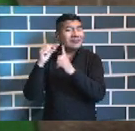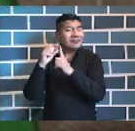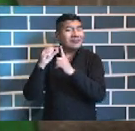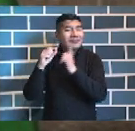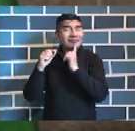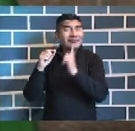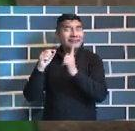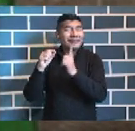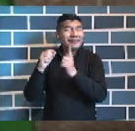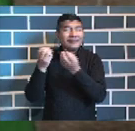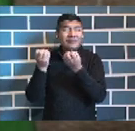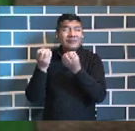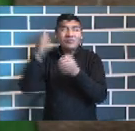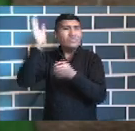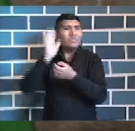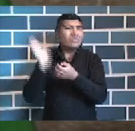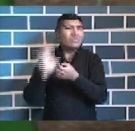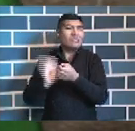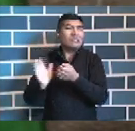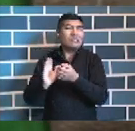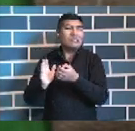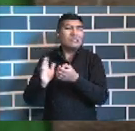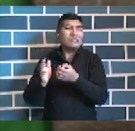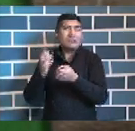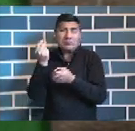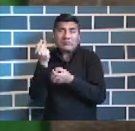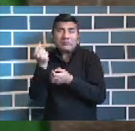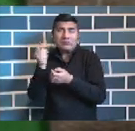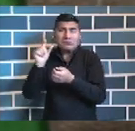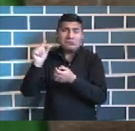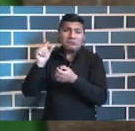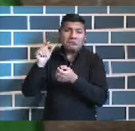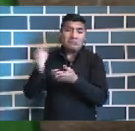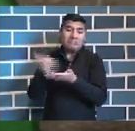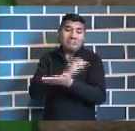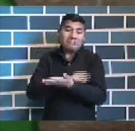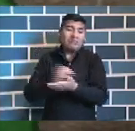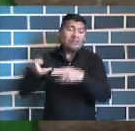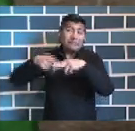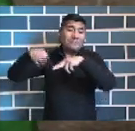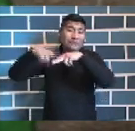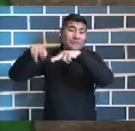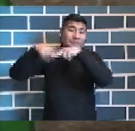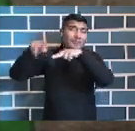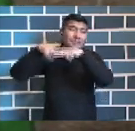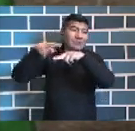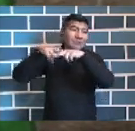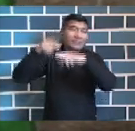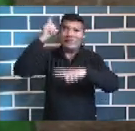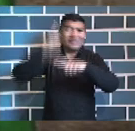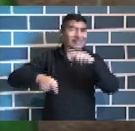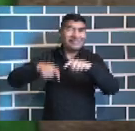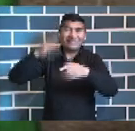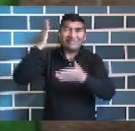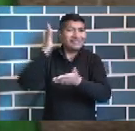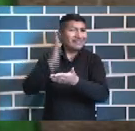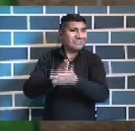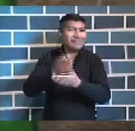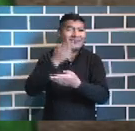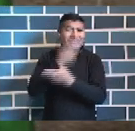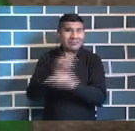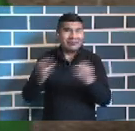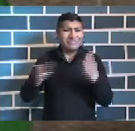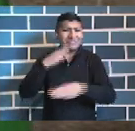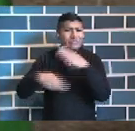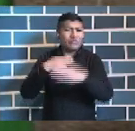Es estar nunca conformes con lo que tienes. Es un apetito insaciable por los bienes